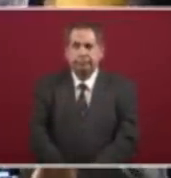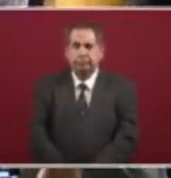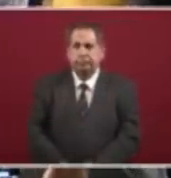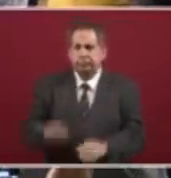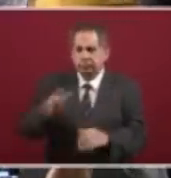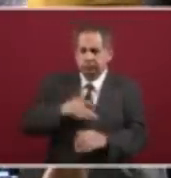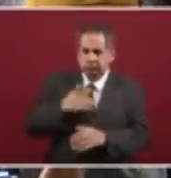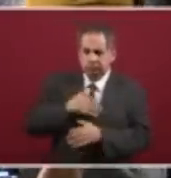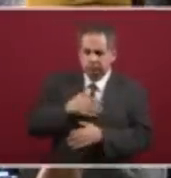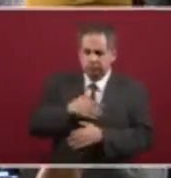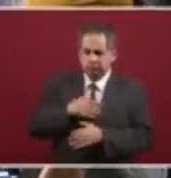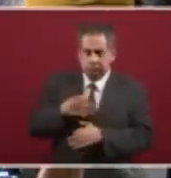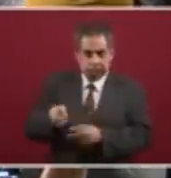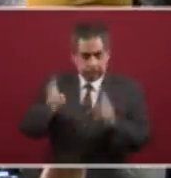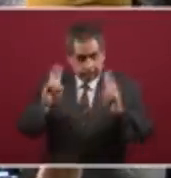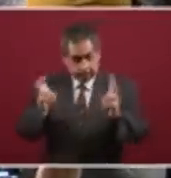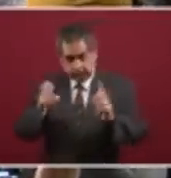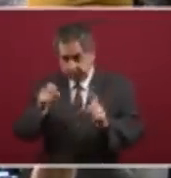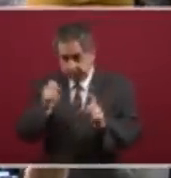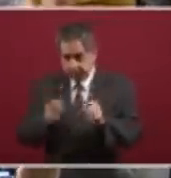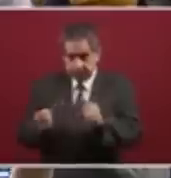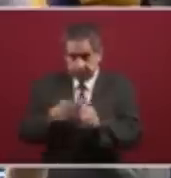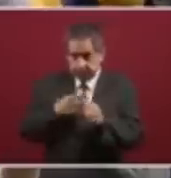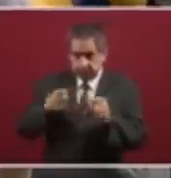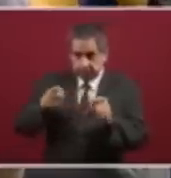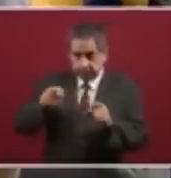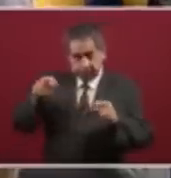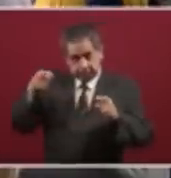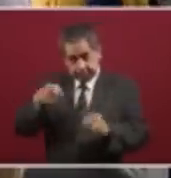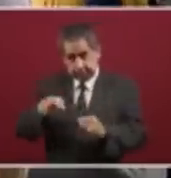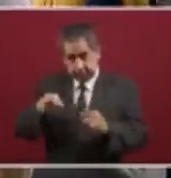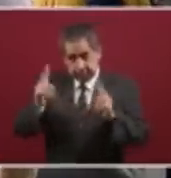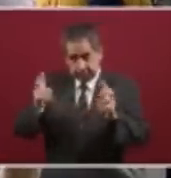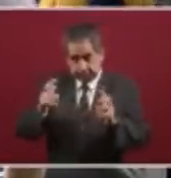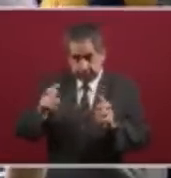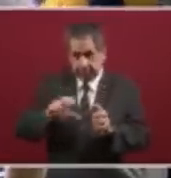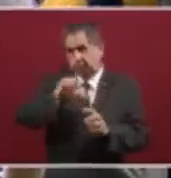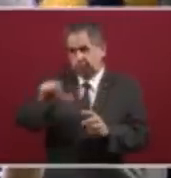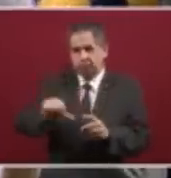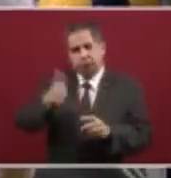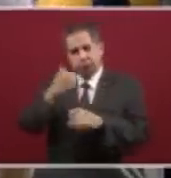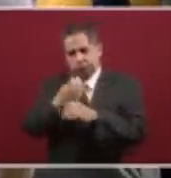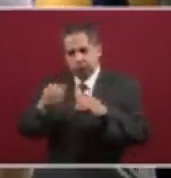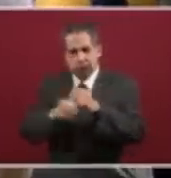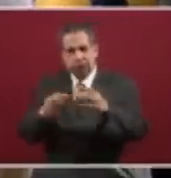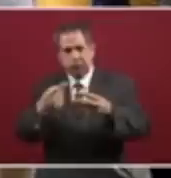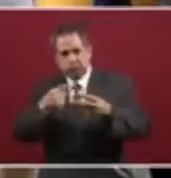sobre estos temas y luego nos vamos a lo general